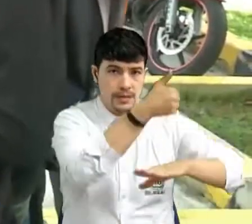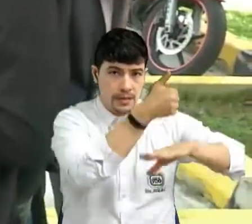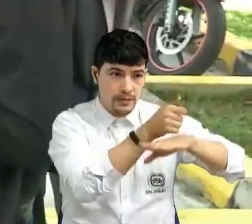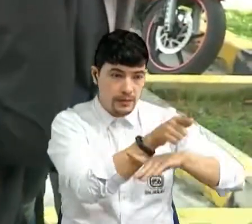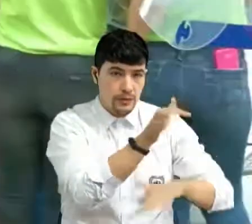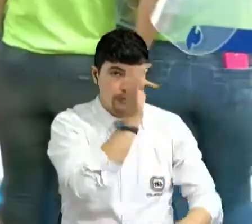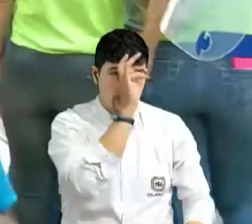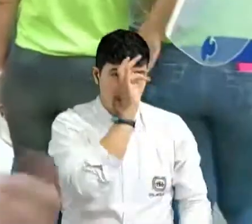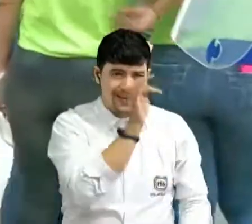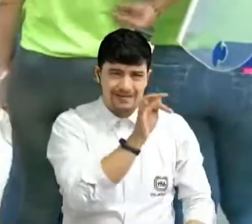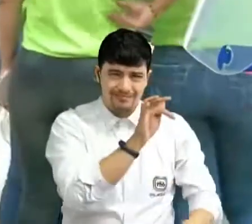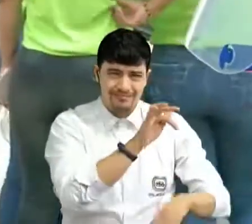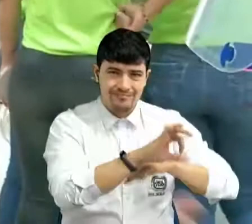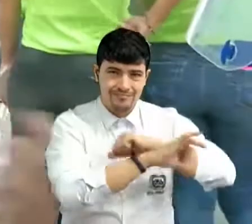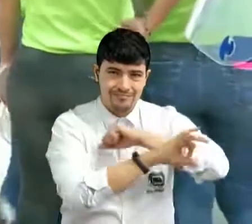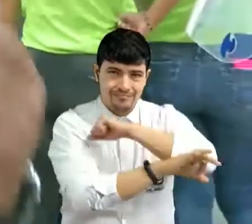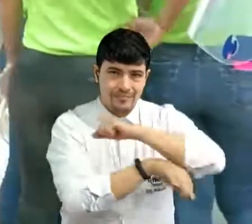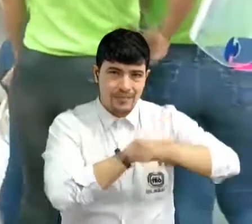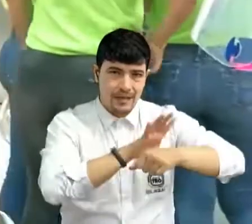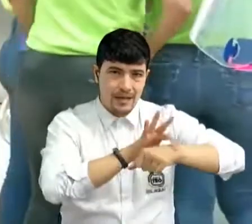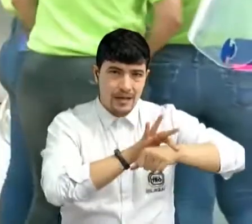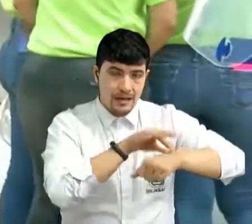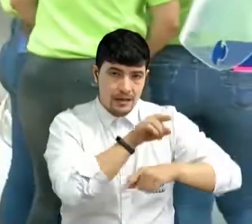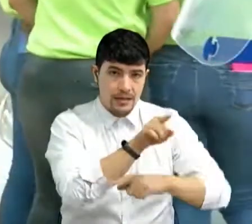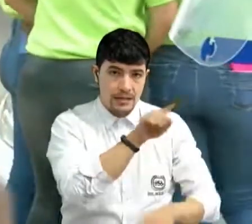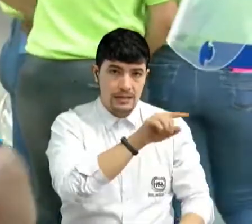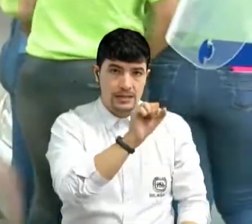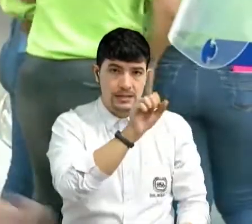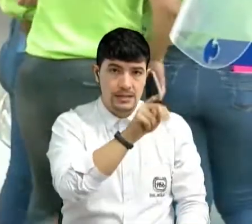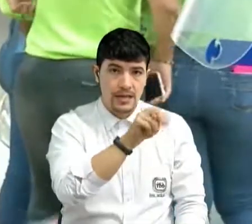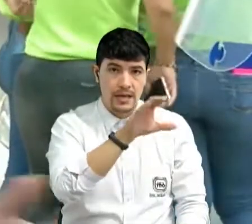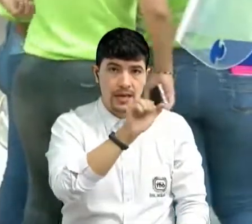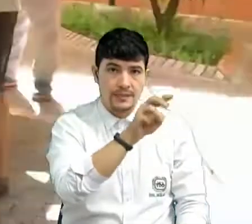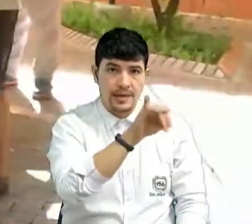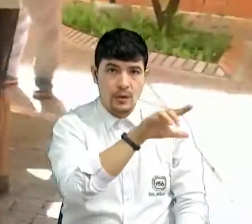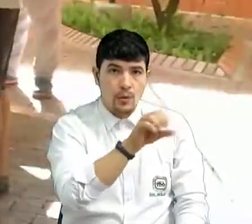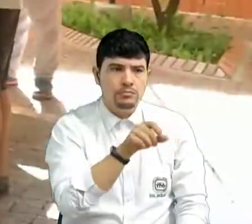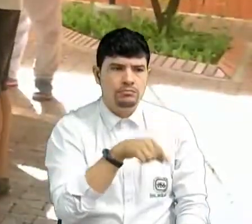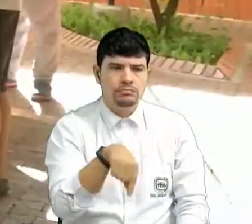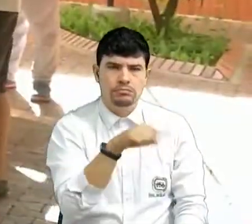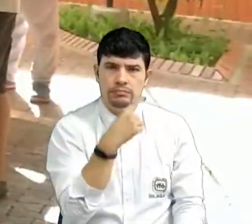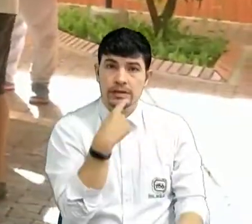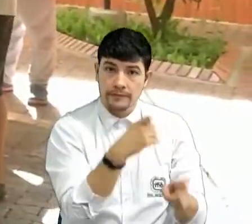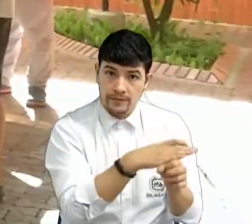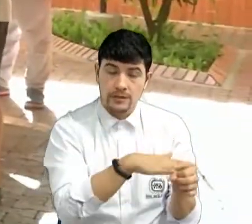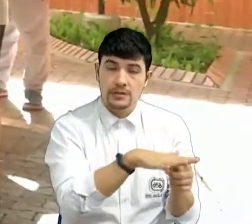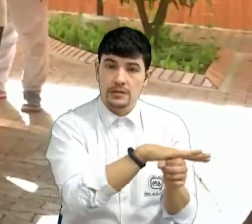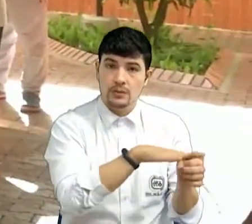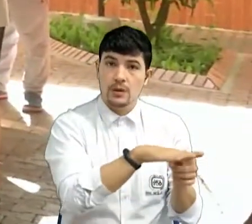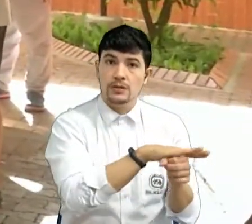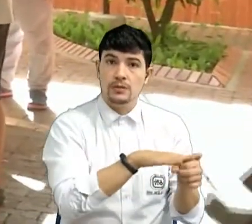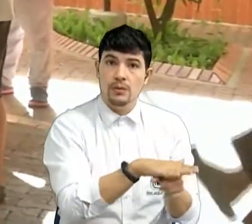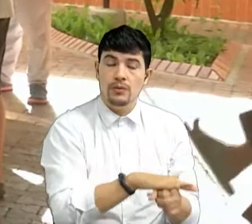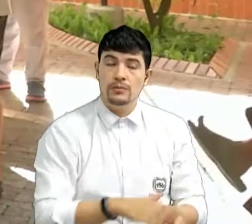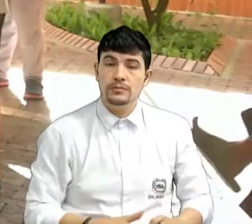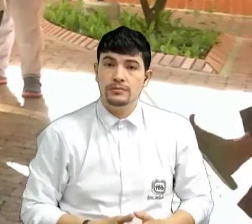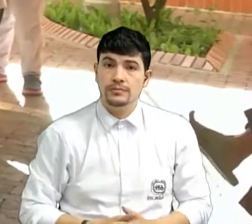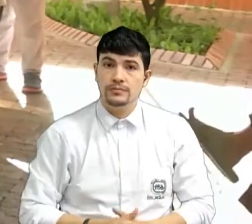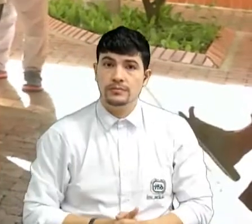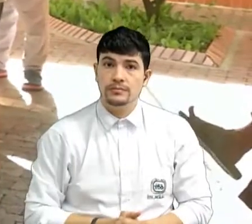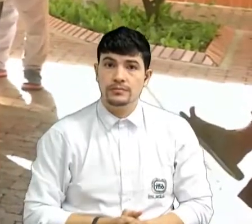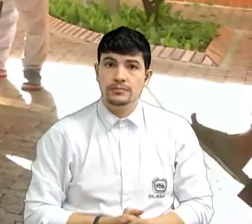Psiquiátrico San Camilo, el intento de suicidio se duplicó. La atención de pacientes por urgencia llegó a los 1.500 por